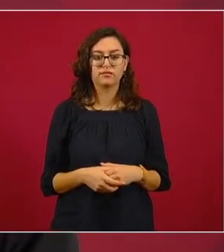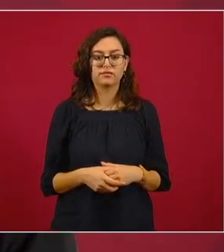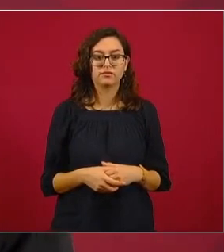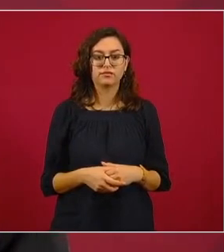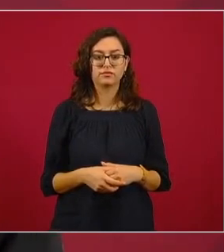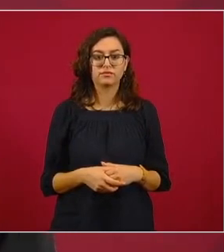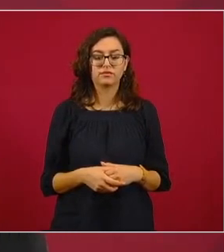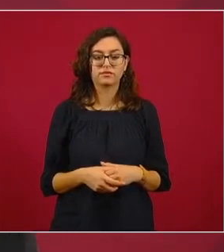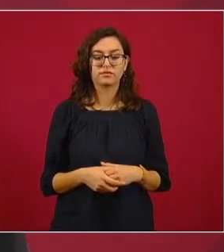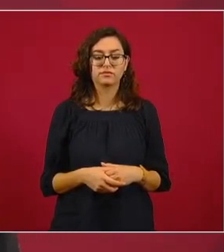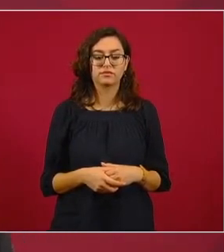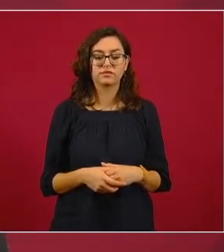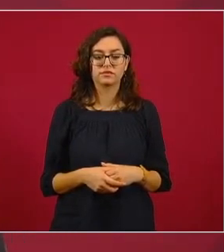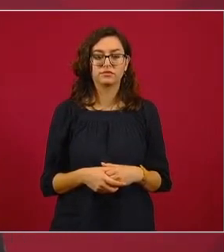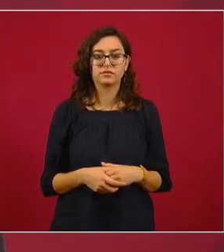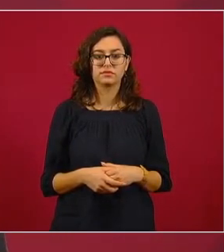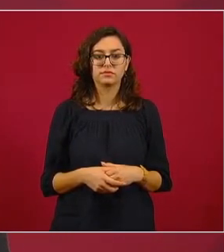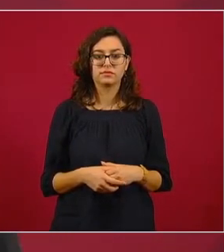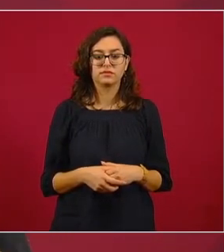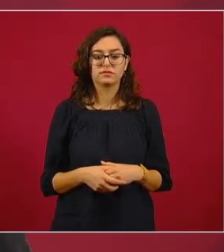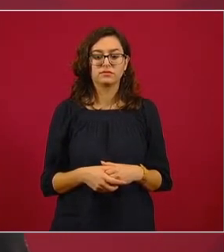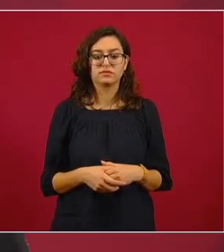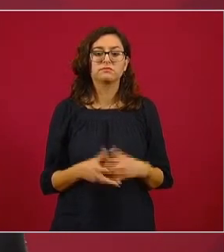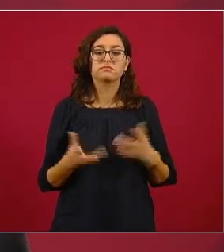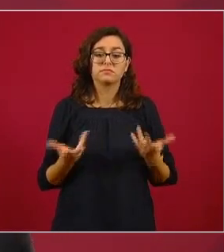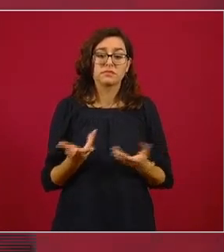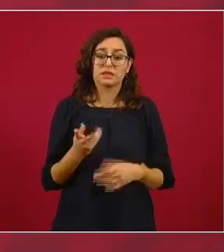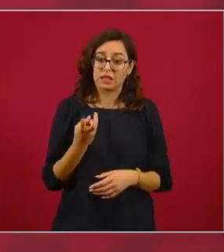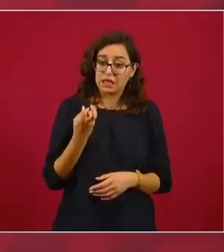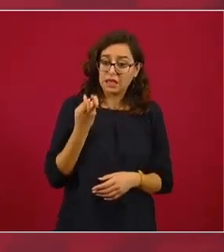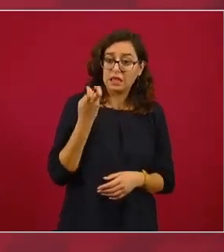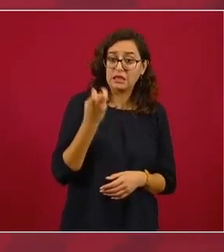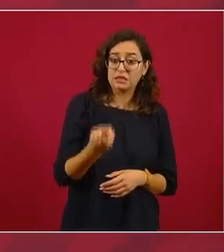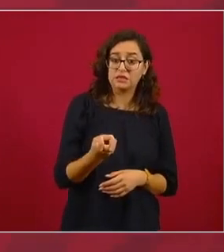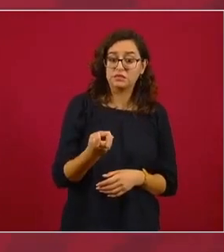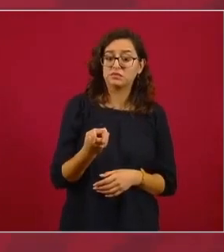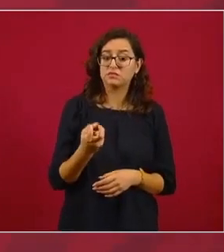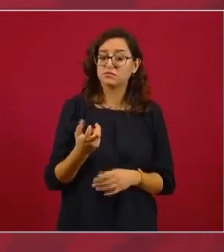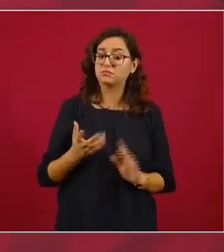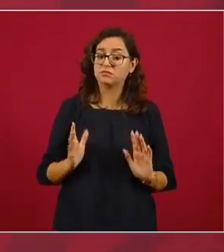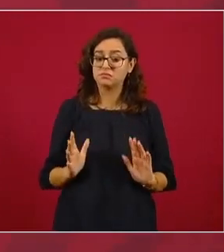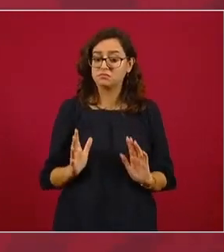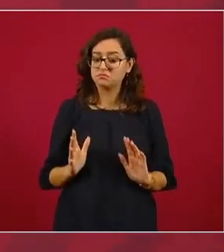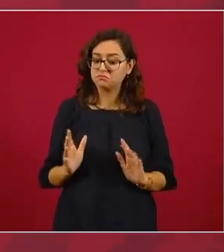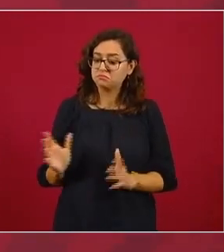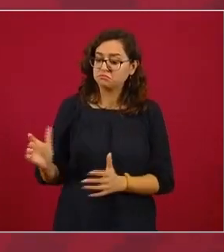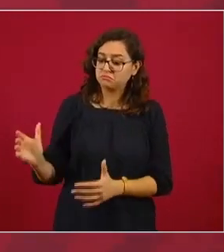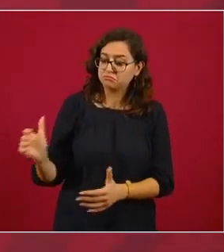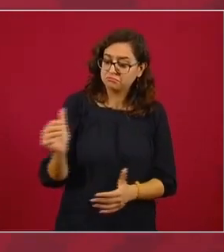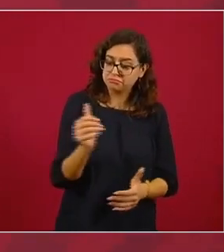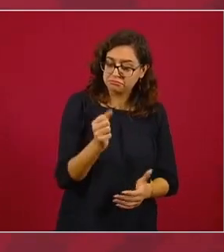Y de esta manera vamos a disponer,